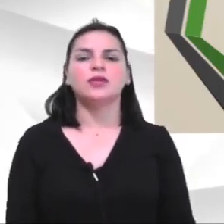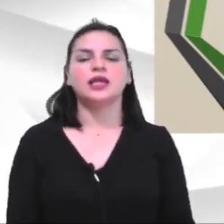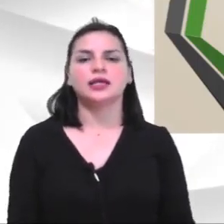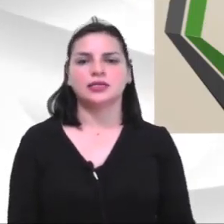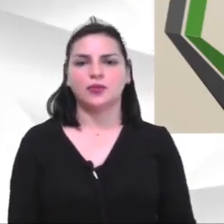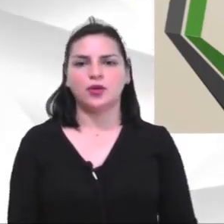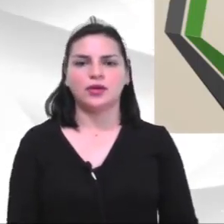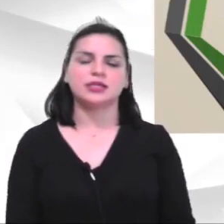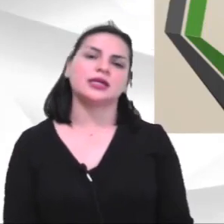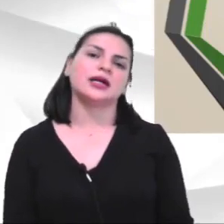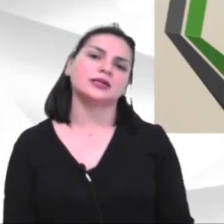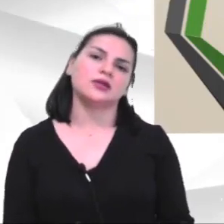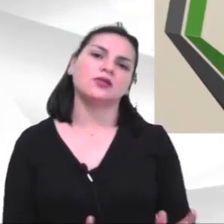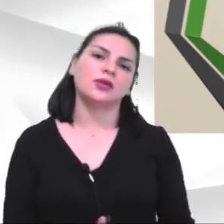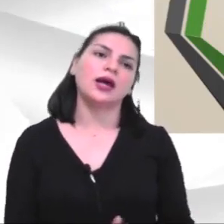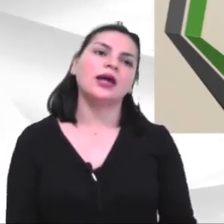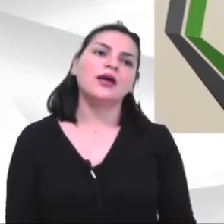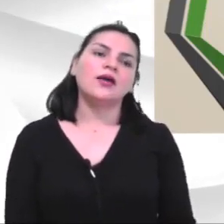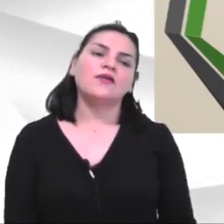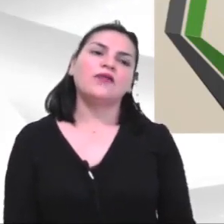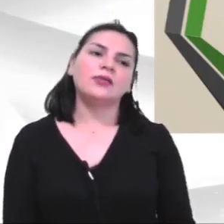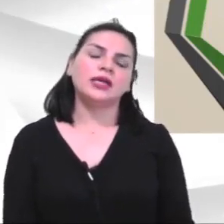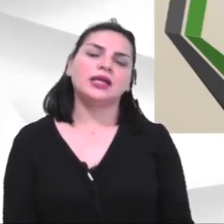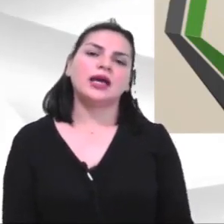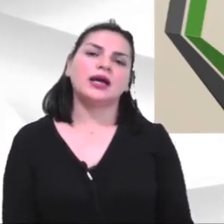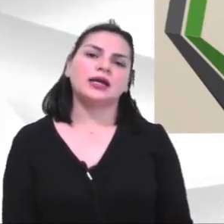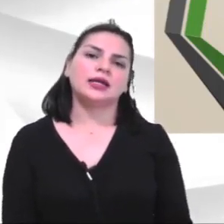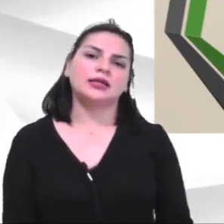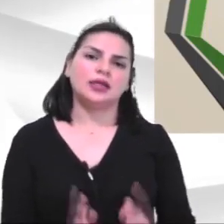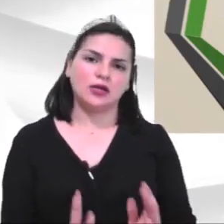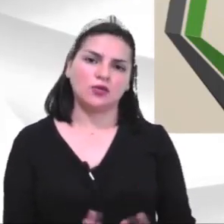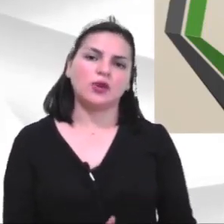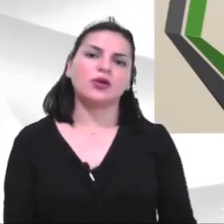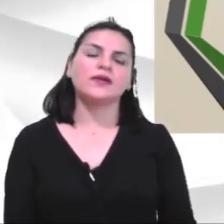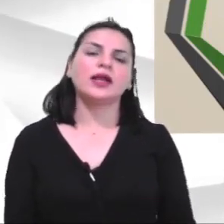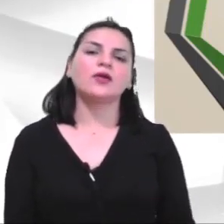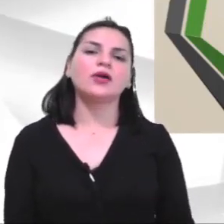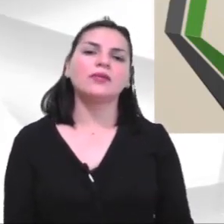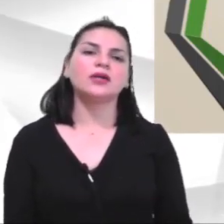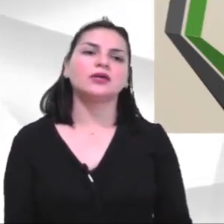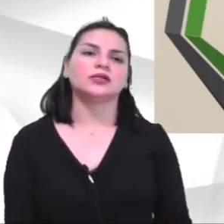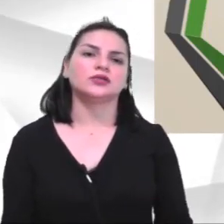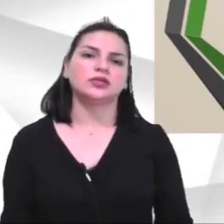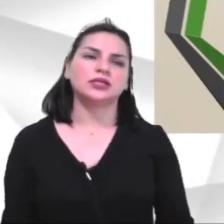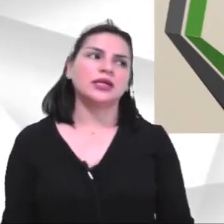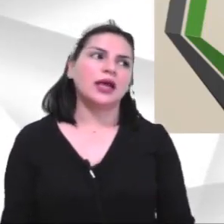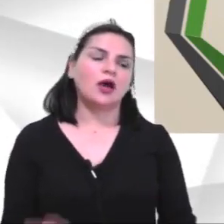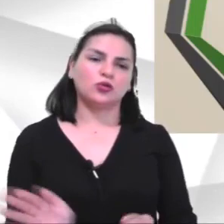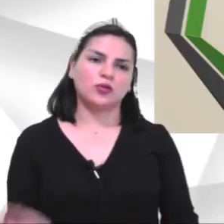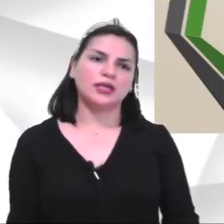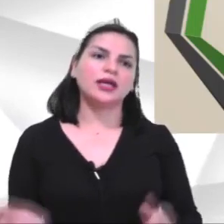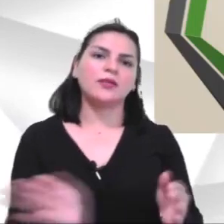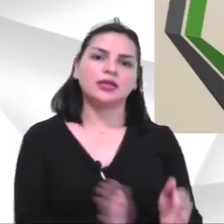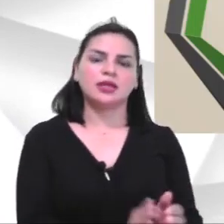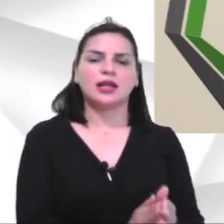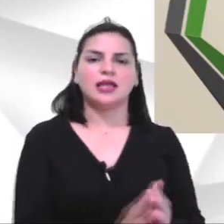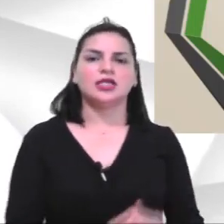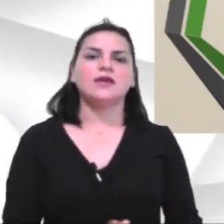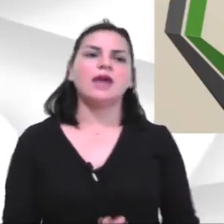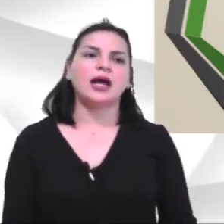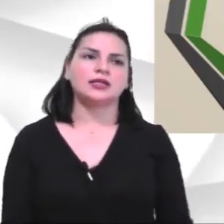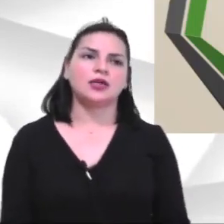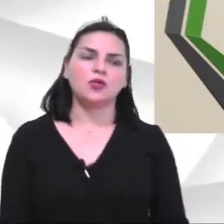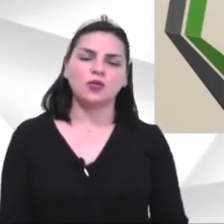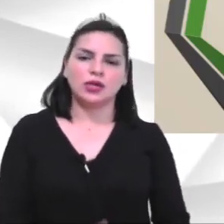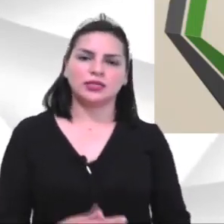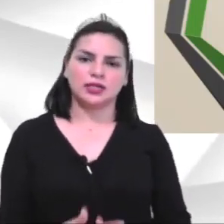de una familia que sea pobre y se case con una familia que tiene un mejor nivel económico, entonces automáticamente la